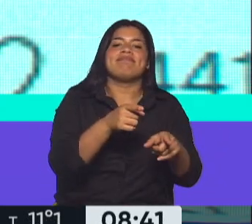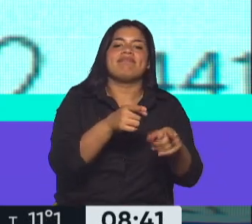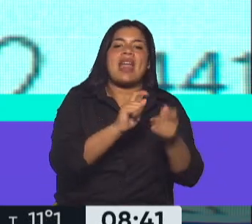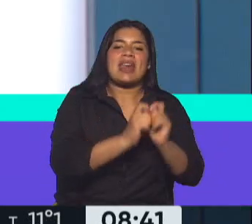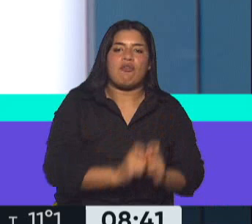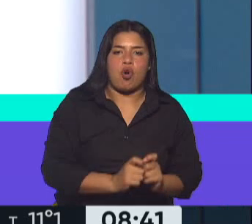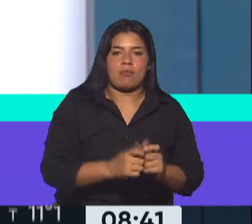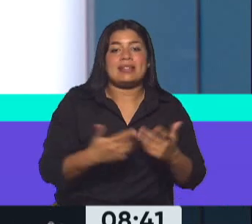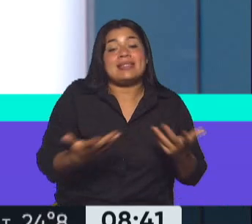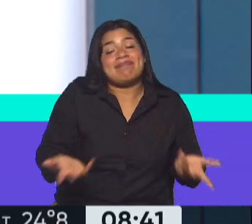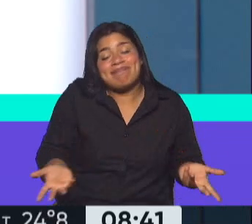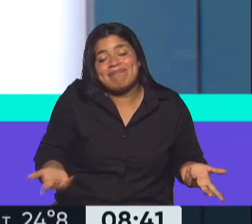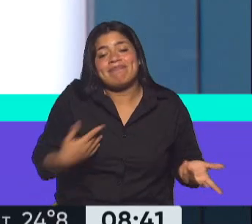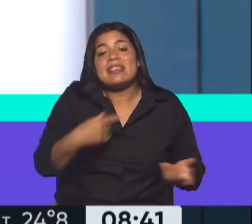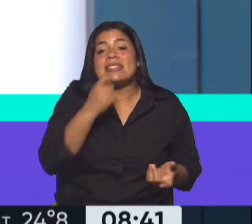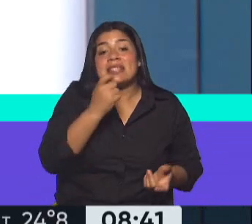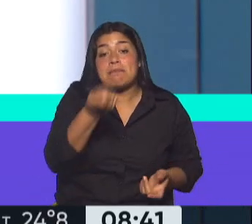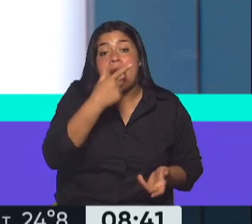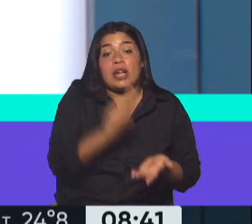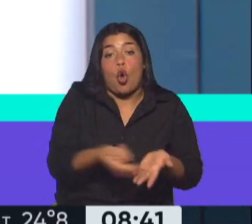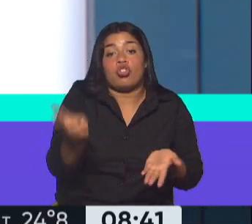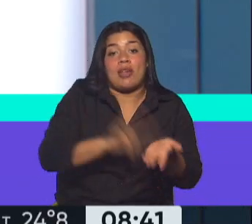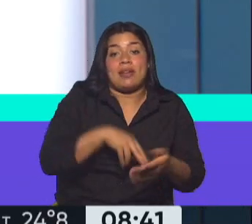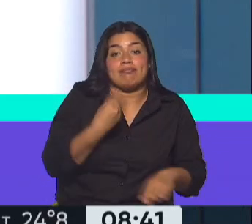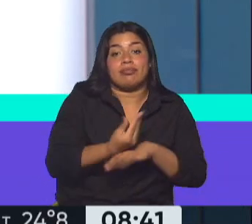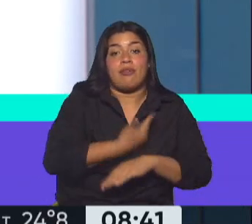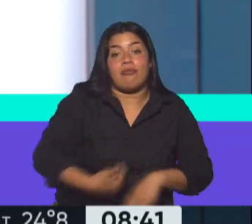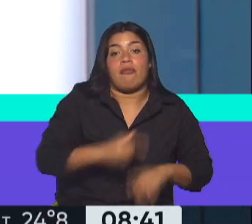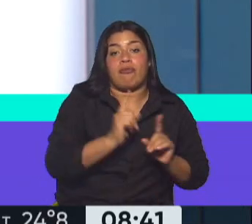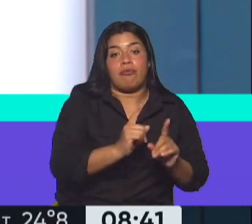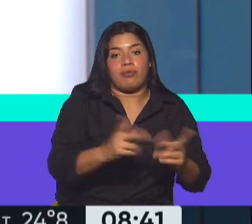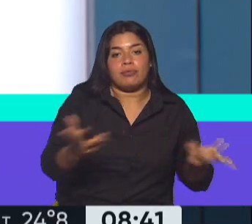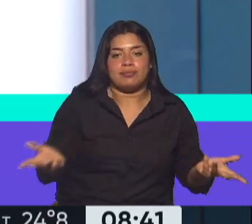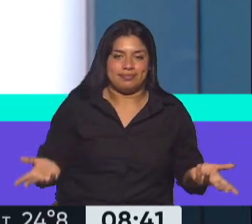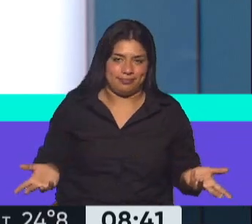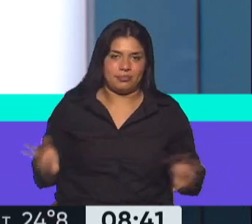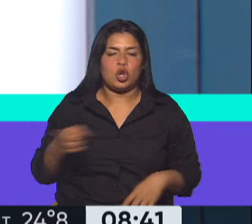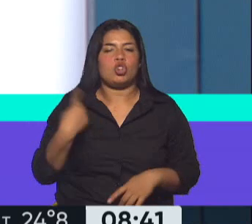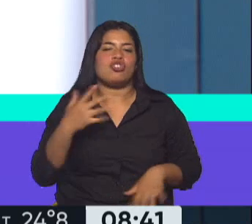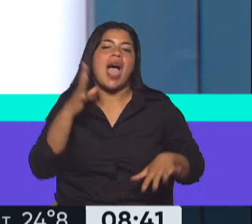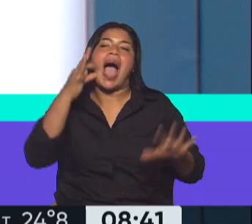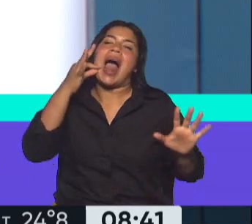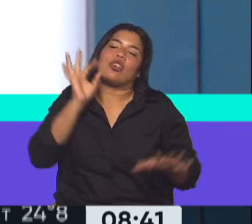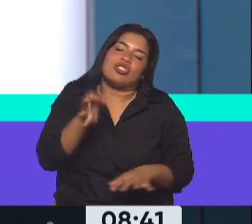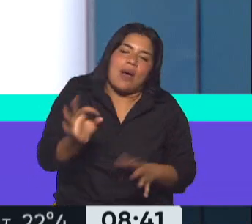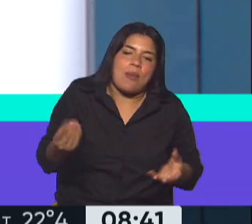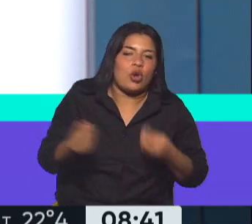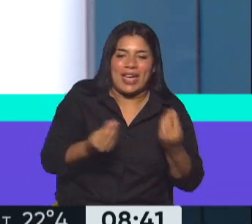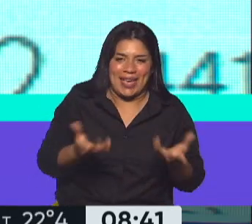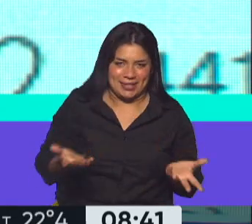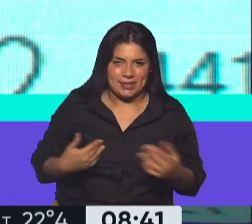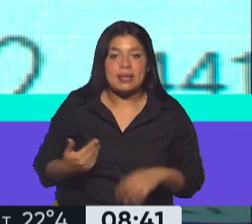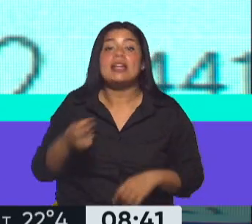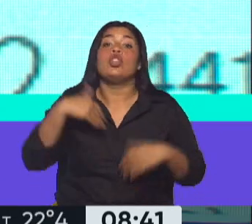se venían estas famosas reformas estructurales, que vaya a saber qué son, pero que en el fondo sabemos un poco a qué se refiere. Es decir, el fondo dice,